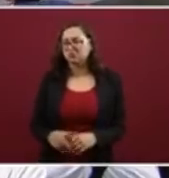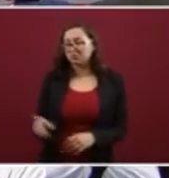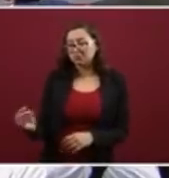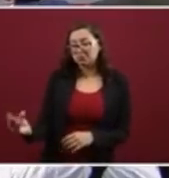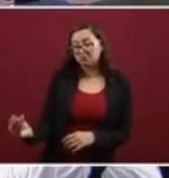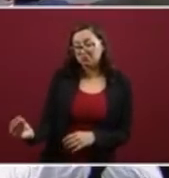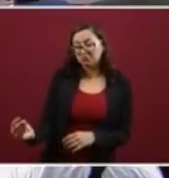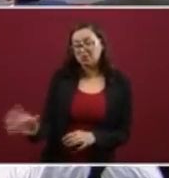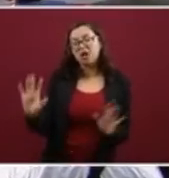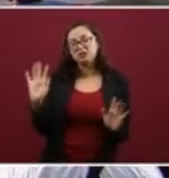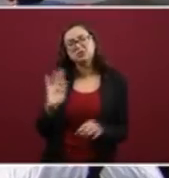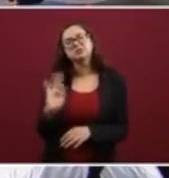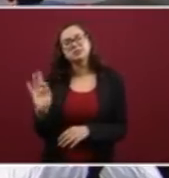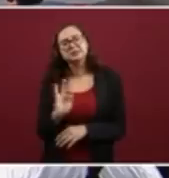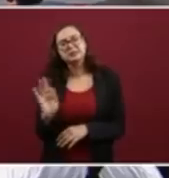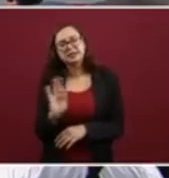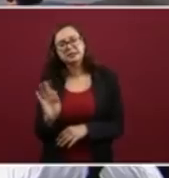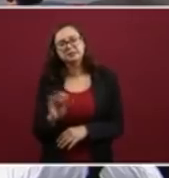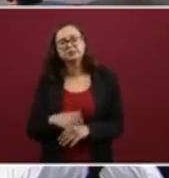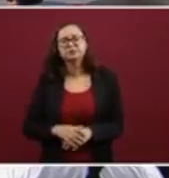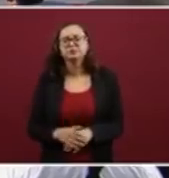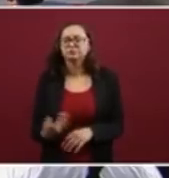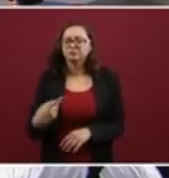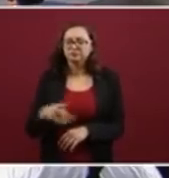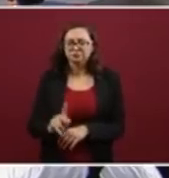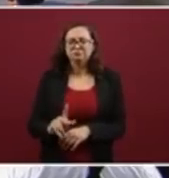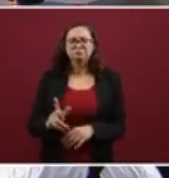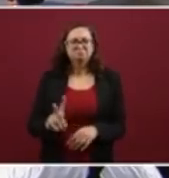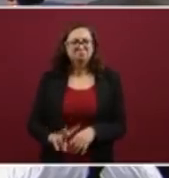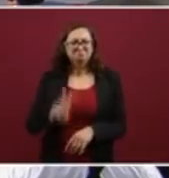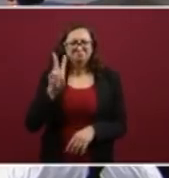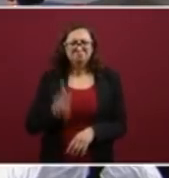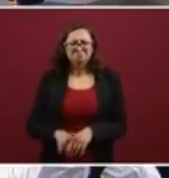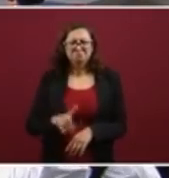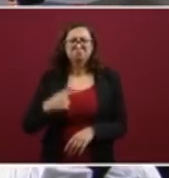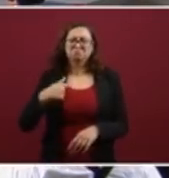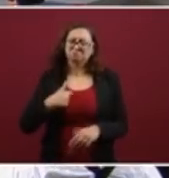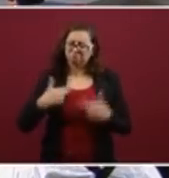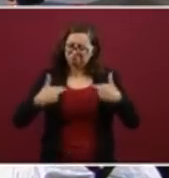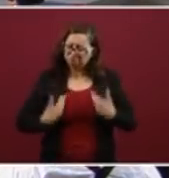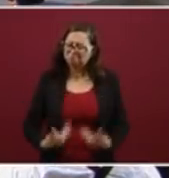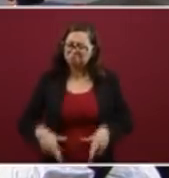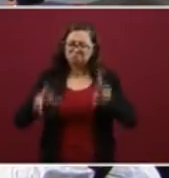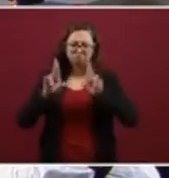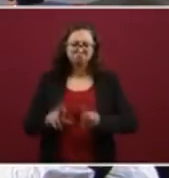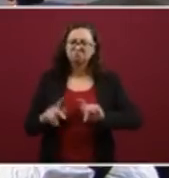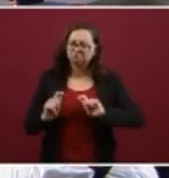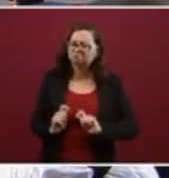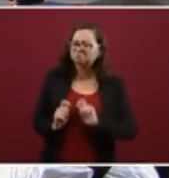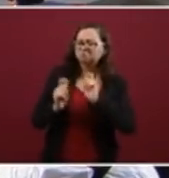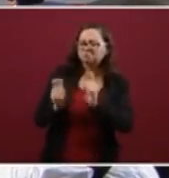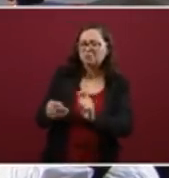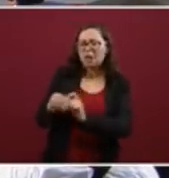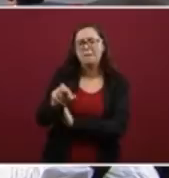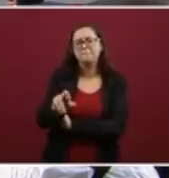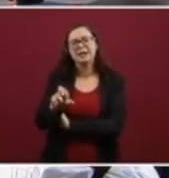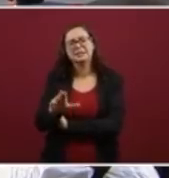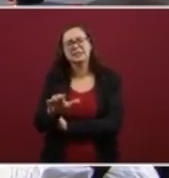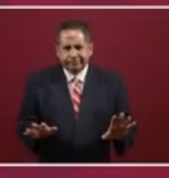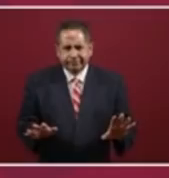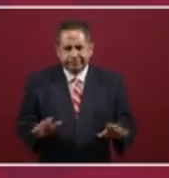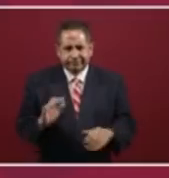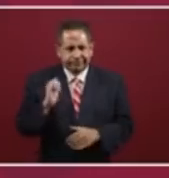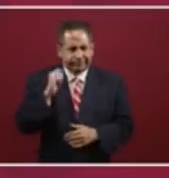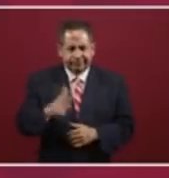del 48 aniversario del trágico jueves de corpus christi ocurrido el 10 de junio de 1971 el